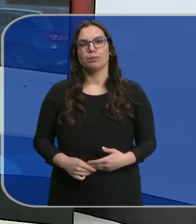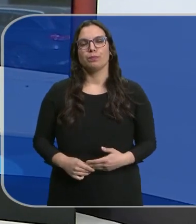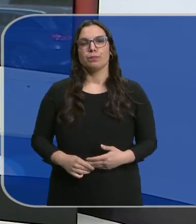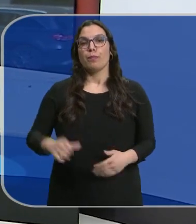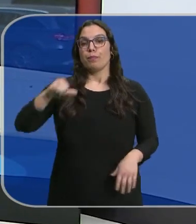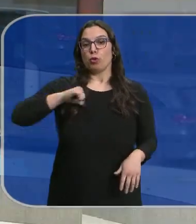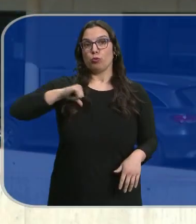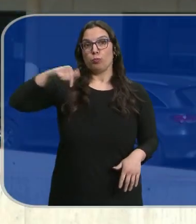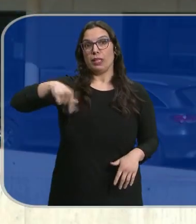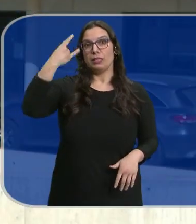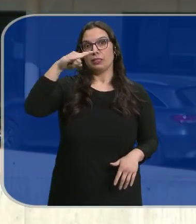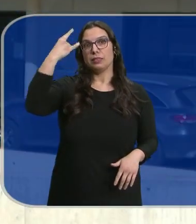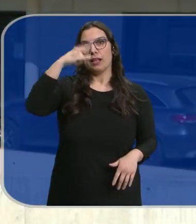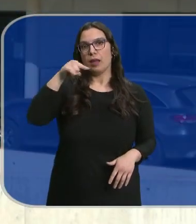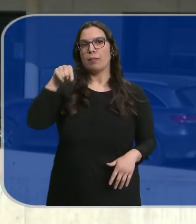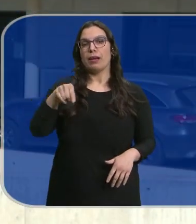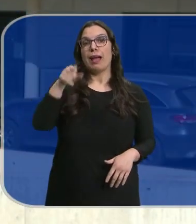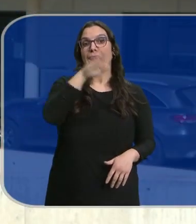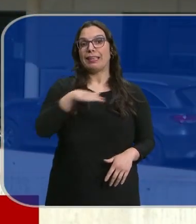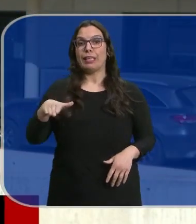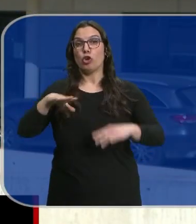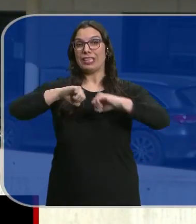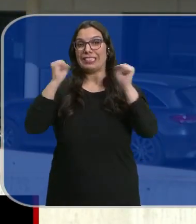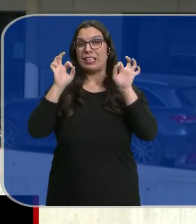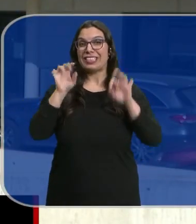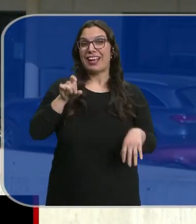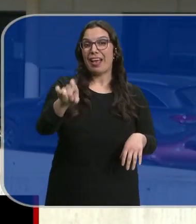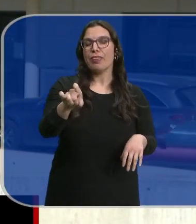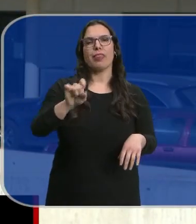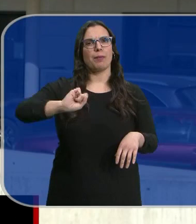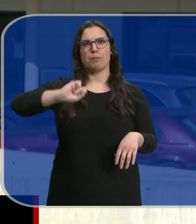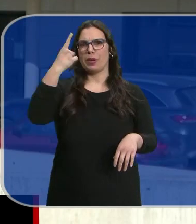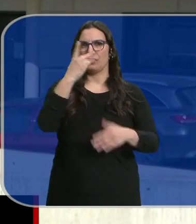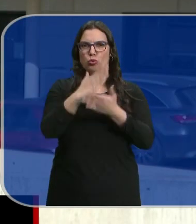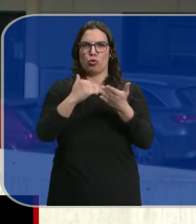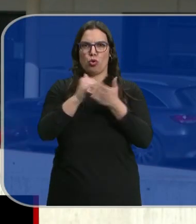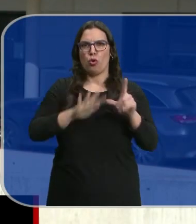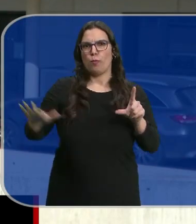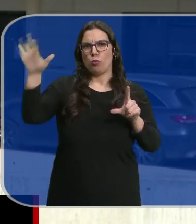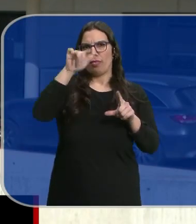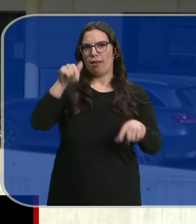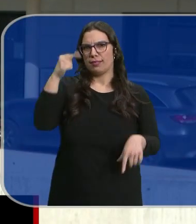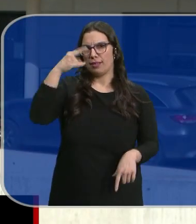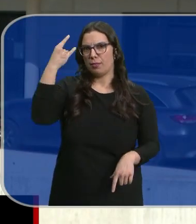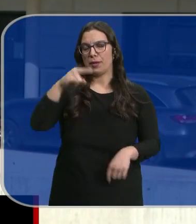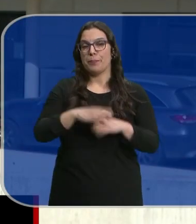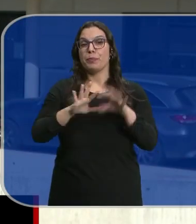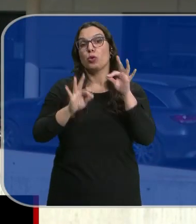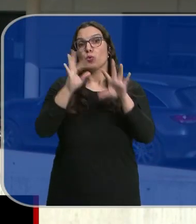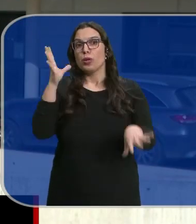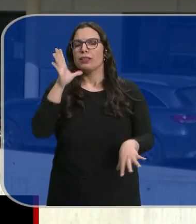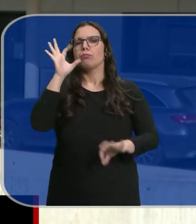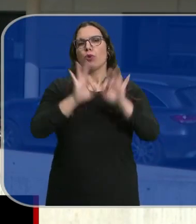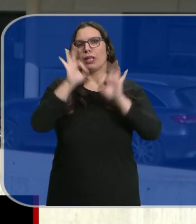El Hospital de Salamanca es el que más niños tiene ingresados con cáncer infantil de toda la comunidad autónoma. Afortunadamente, la